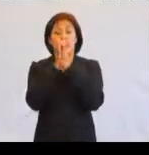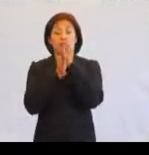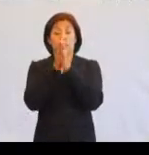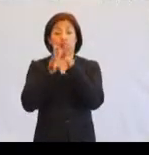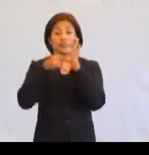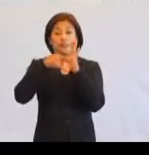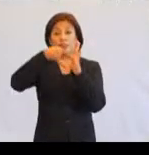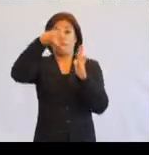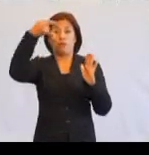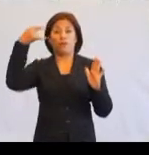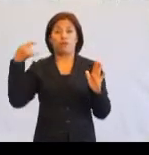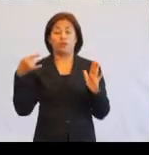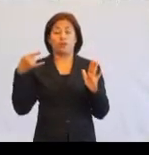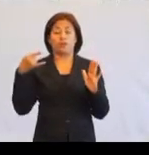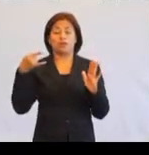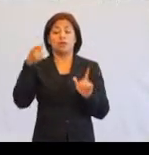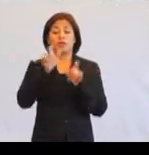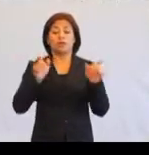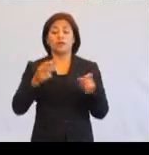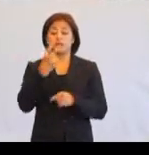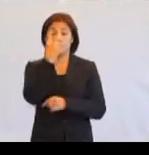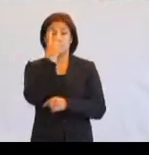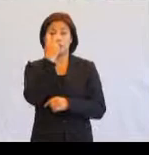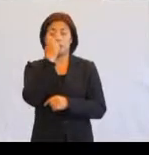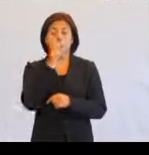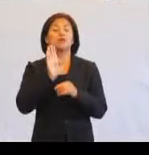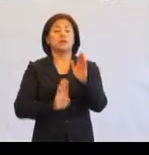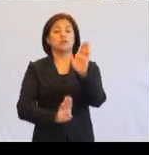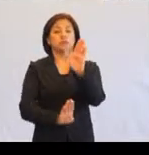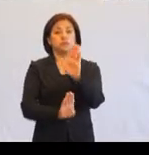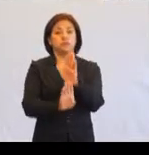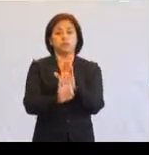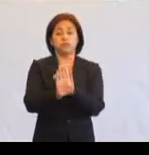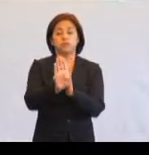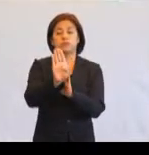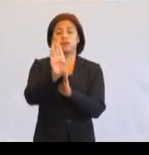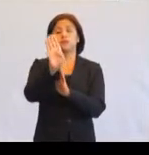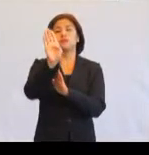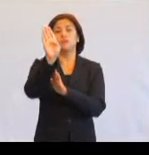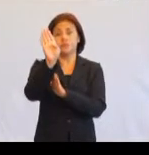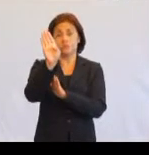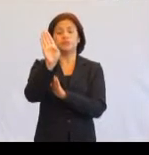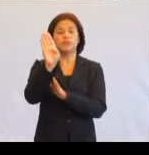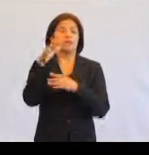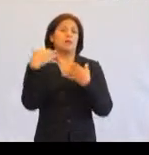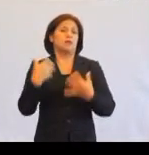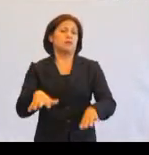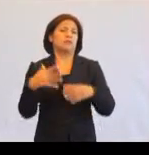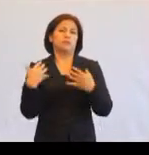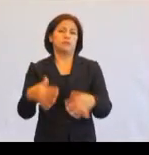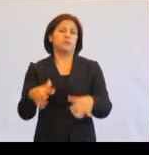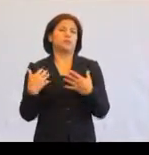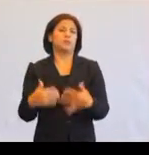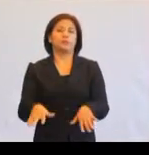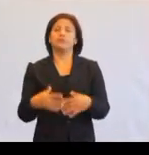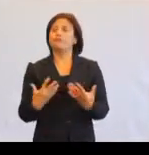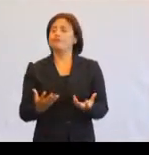Bueno, los avances que han habido para con nosotros que tenemos una discapacidad visual son